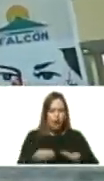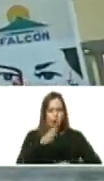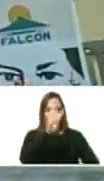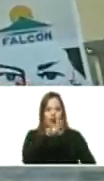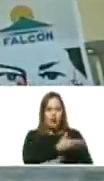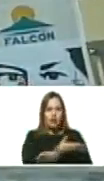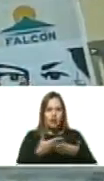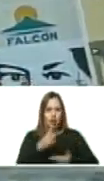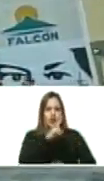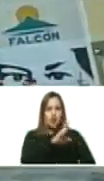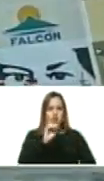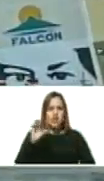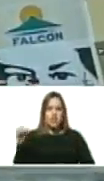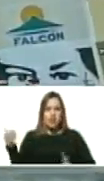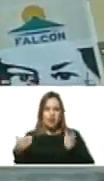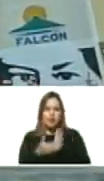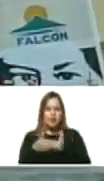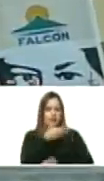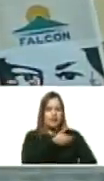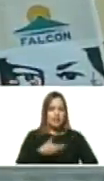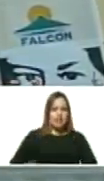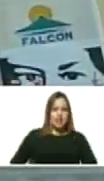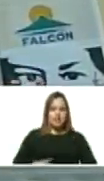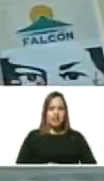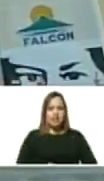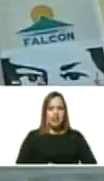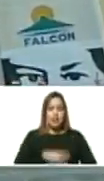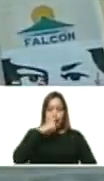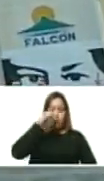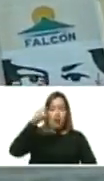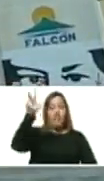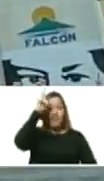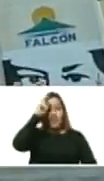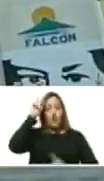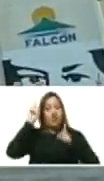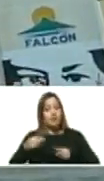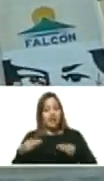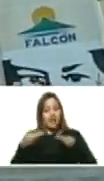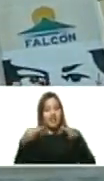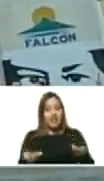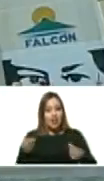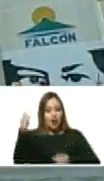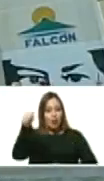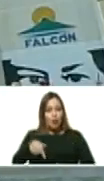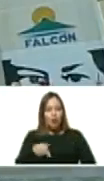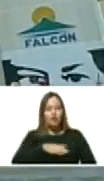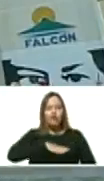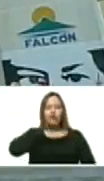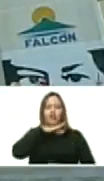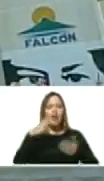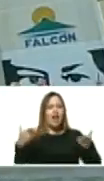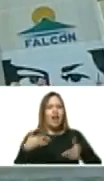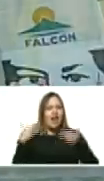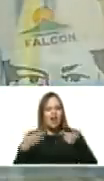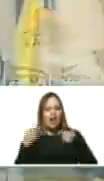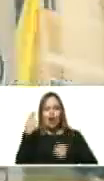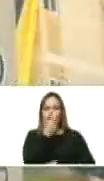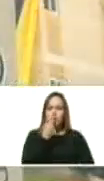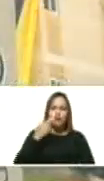4.200.000, presidente Nicolás Maduro, Falcón también entrega hoy, lleno de alegría, de